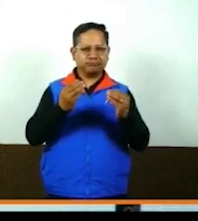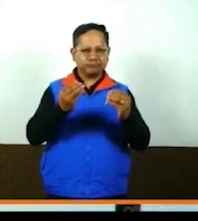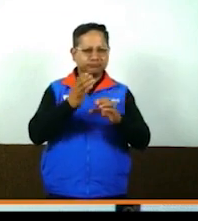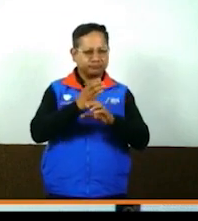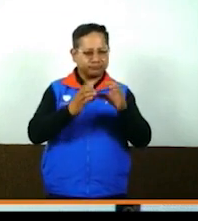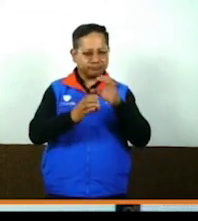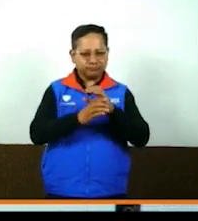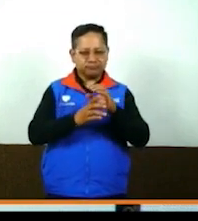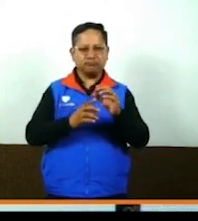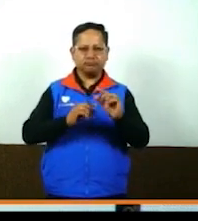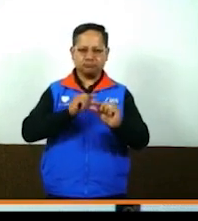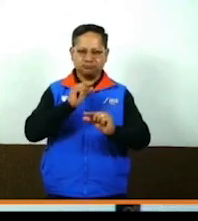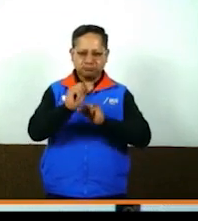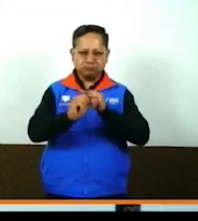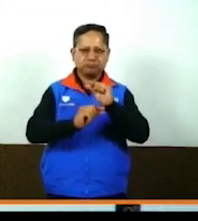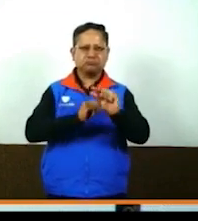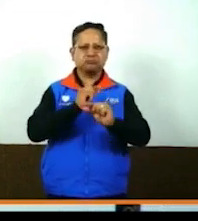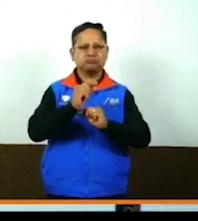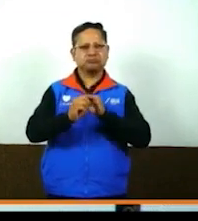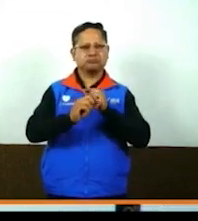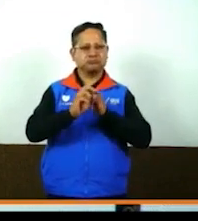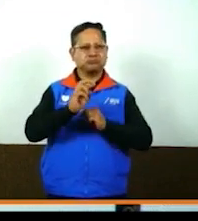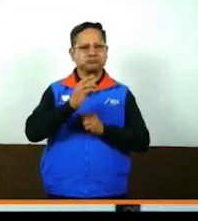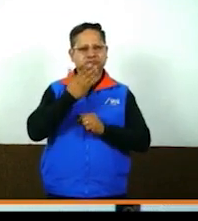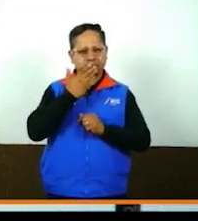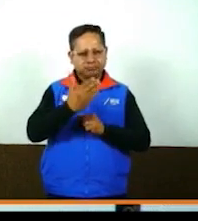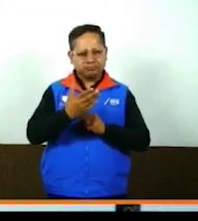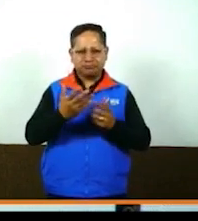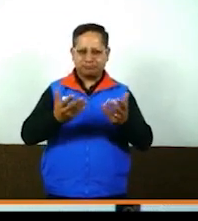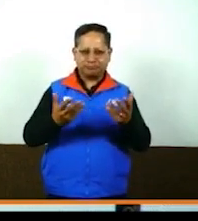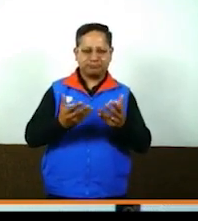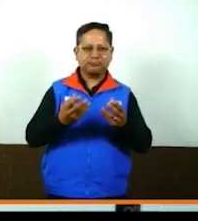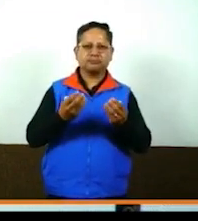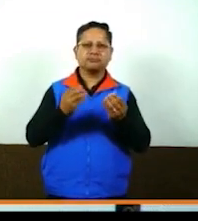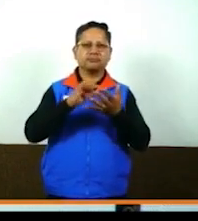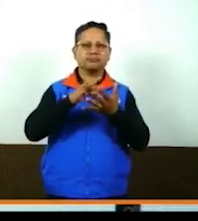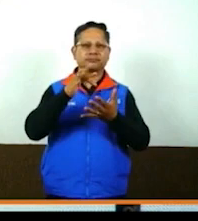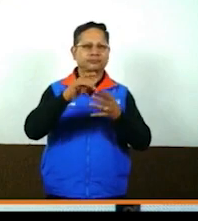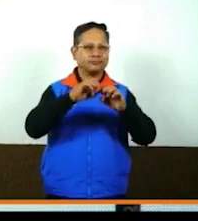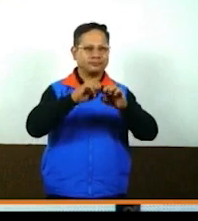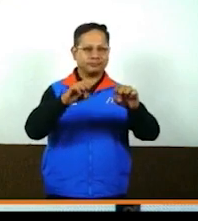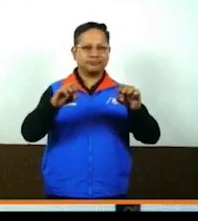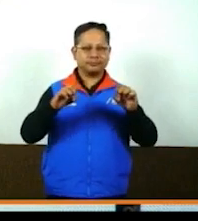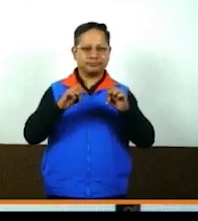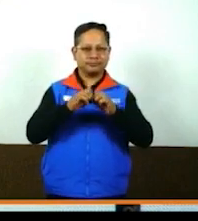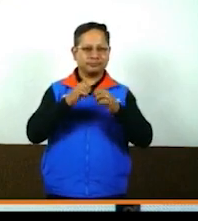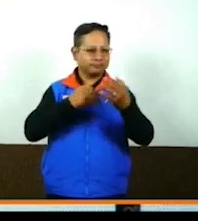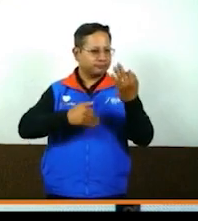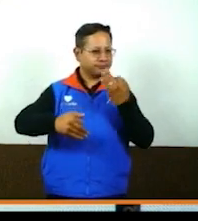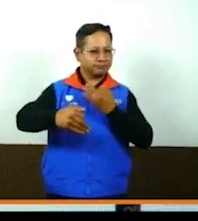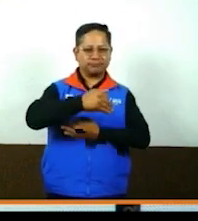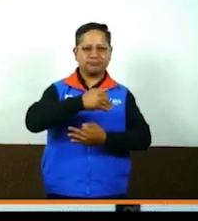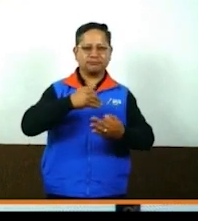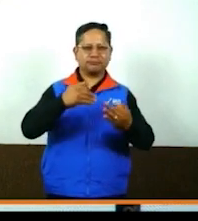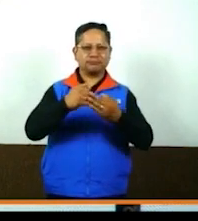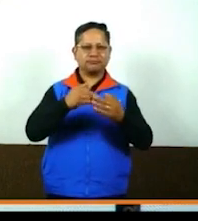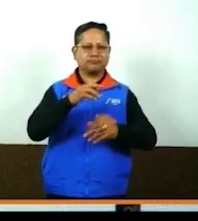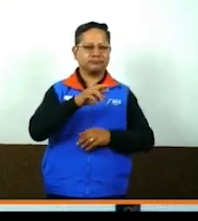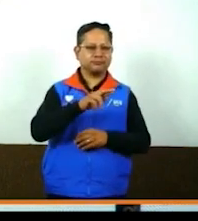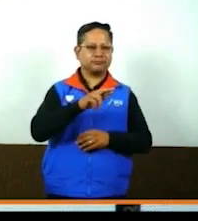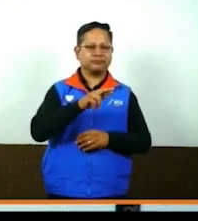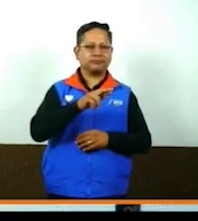dentro del equipo, entonces les agradezco muchísimo también a todas las áreas del equipo y al equipo particularmente de